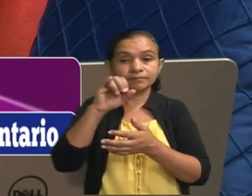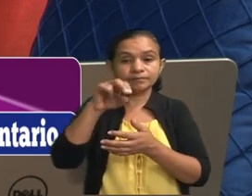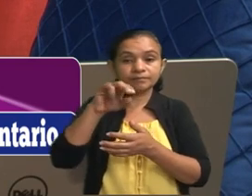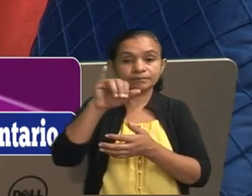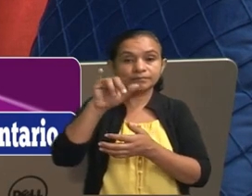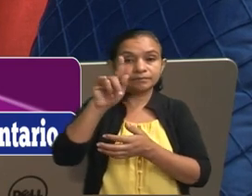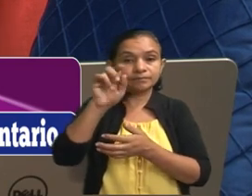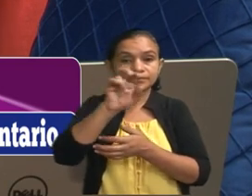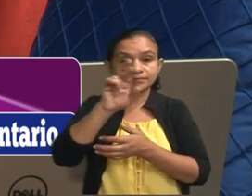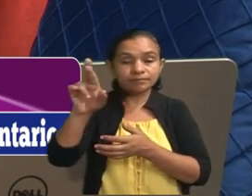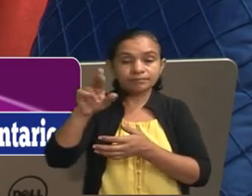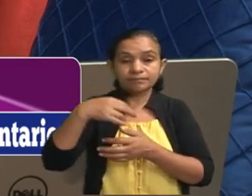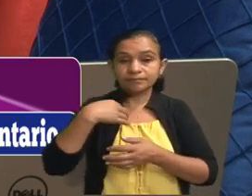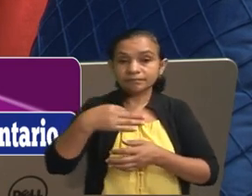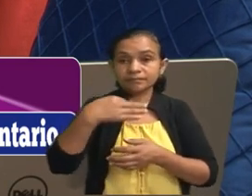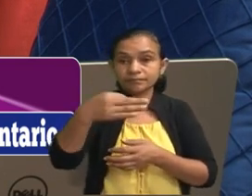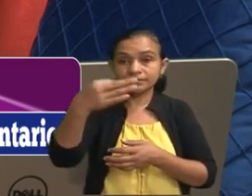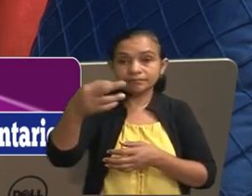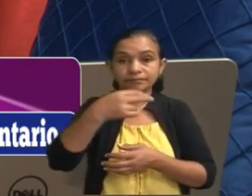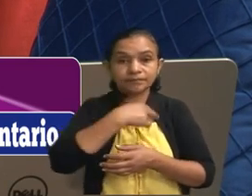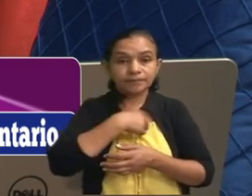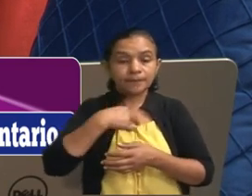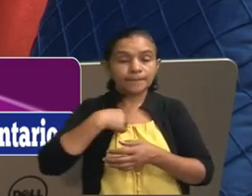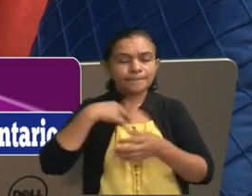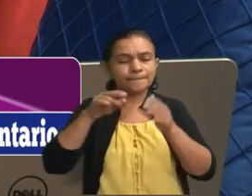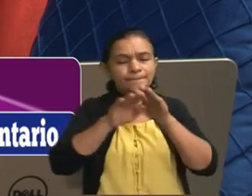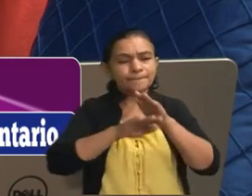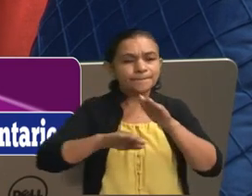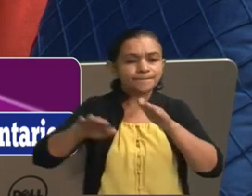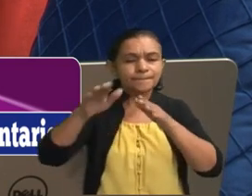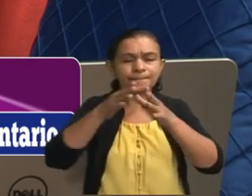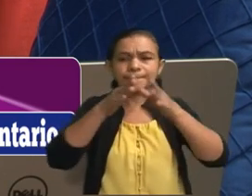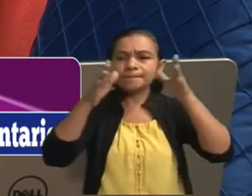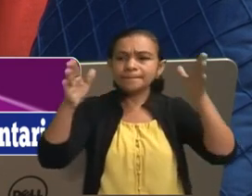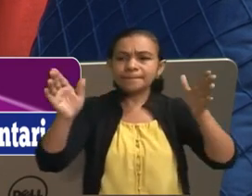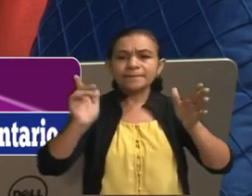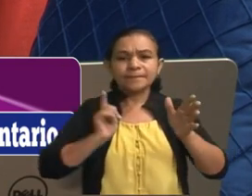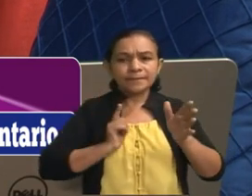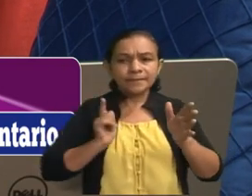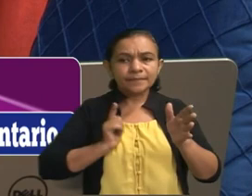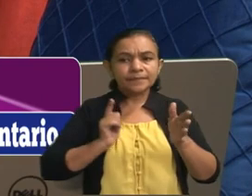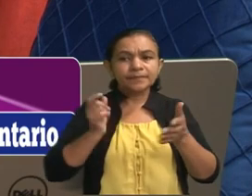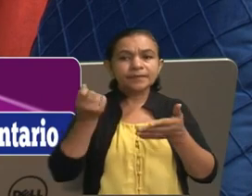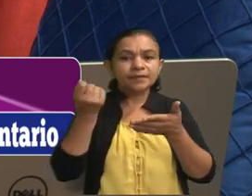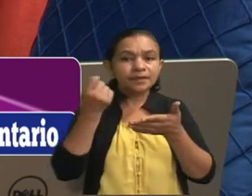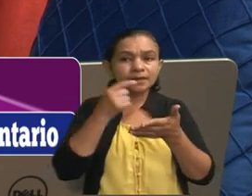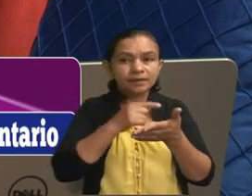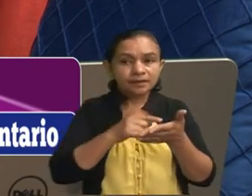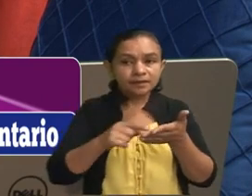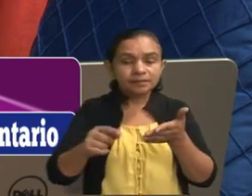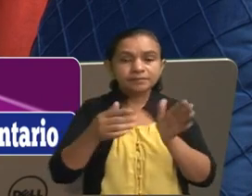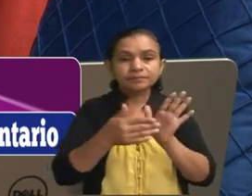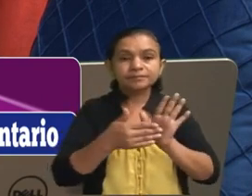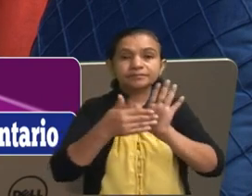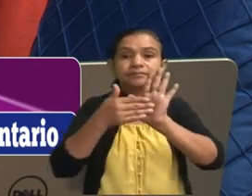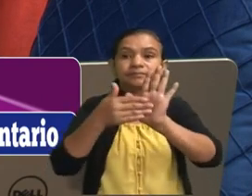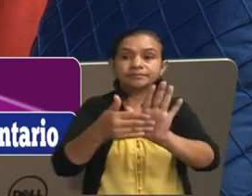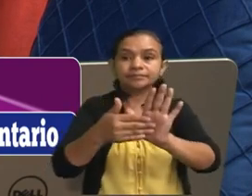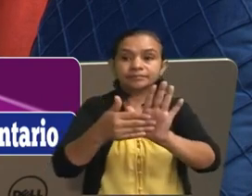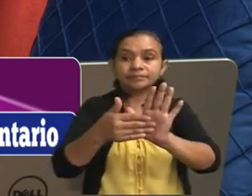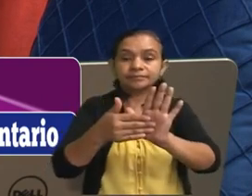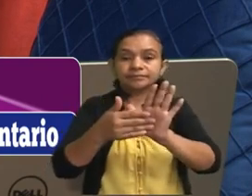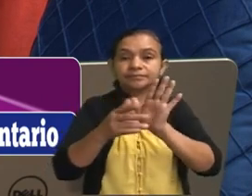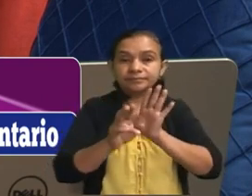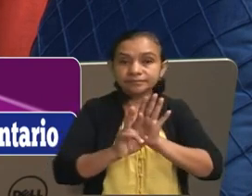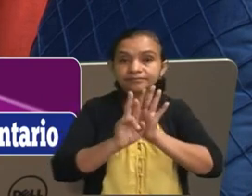Bueno, y en el futuro esa página vamos a ampliar y allá también se van a presentar los